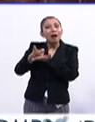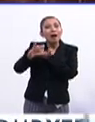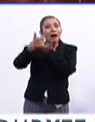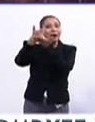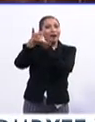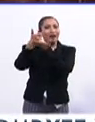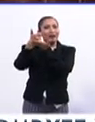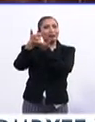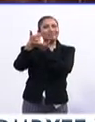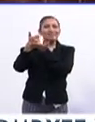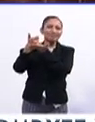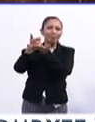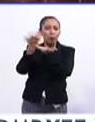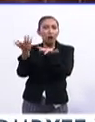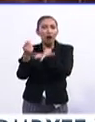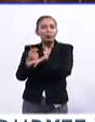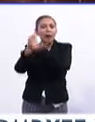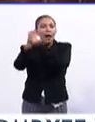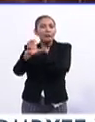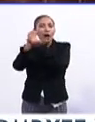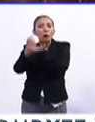casi de manera terapéutica